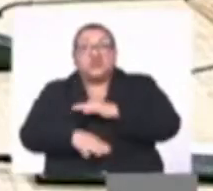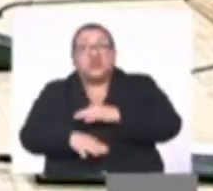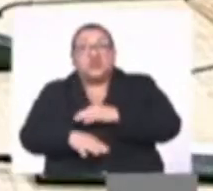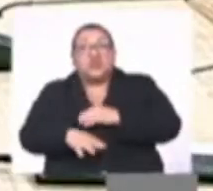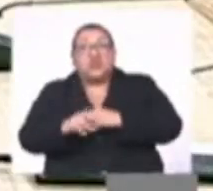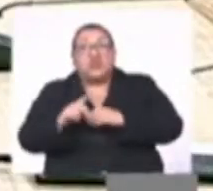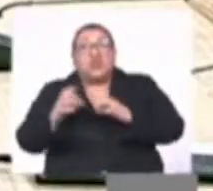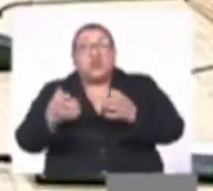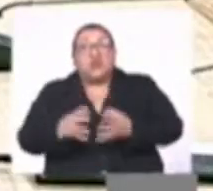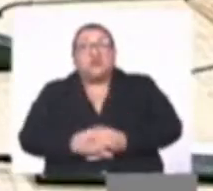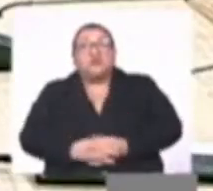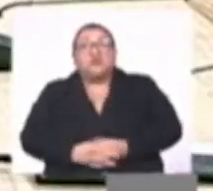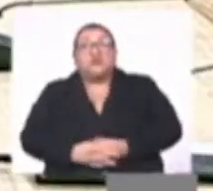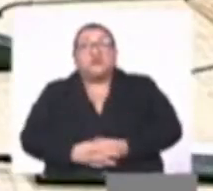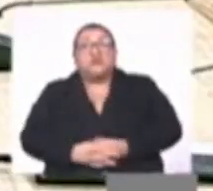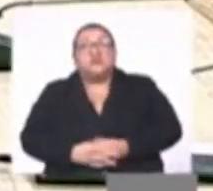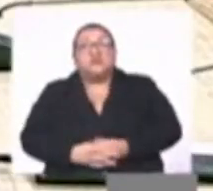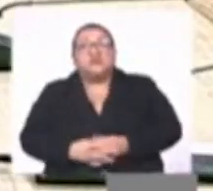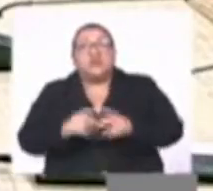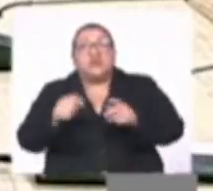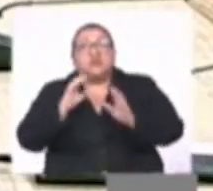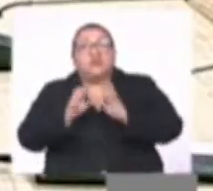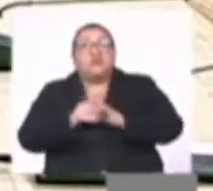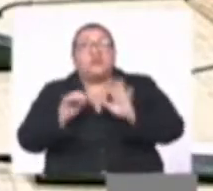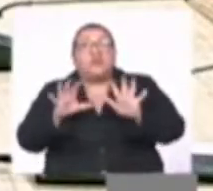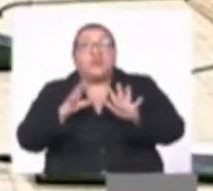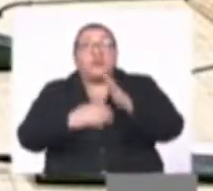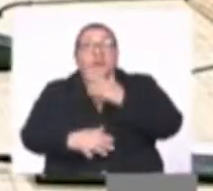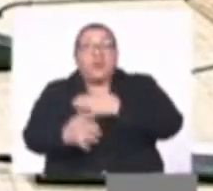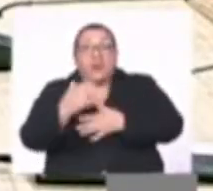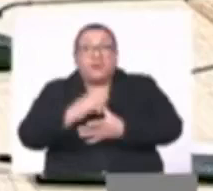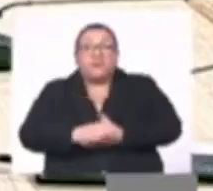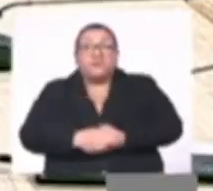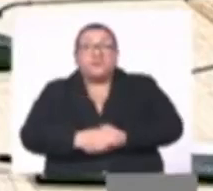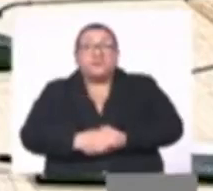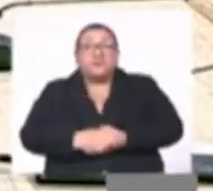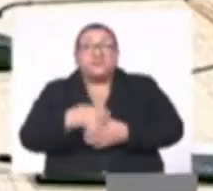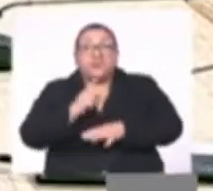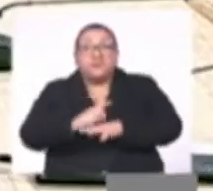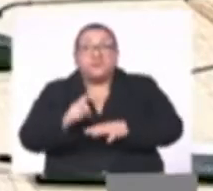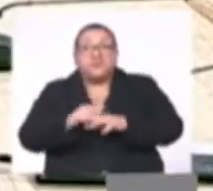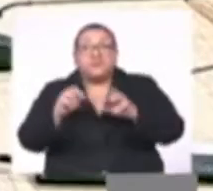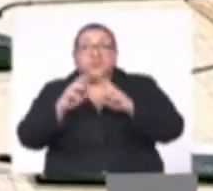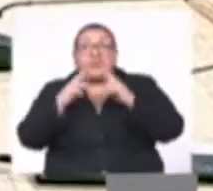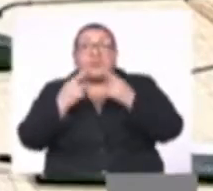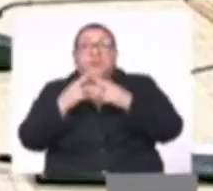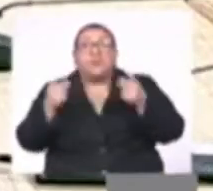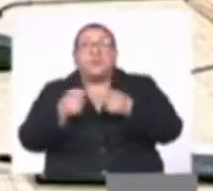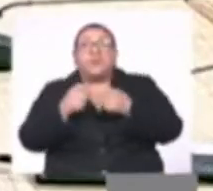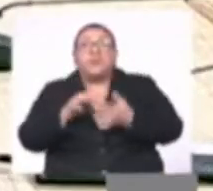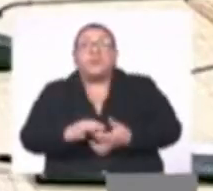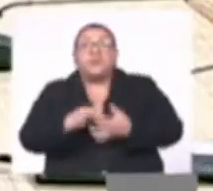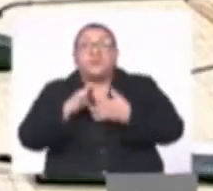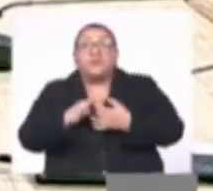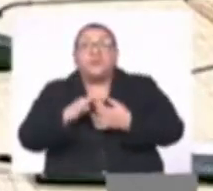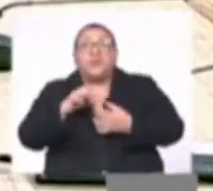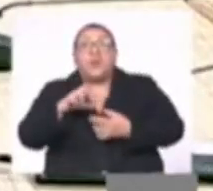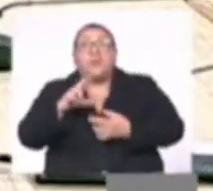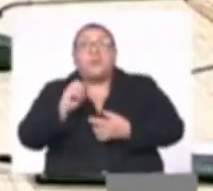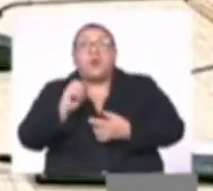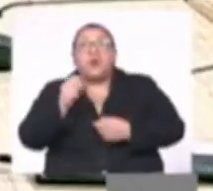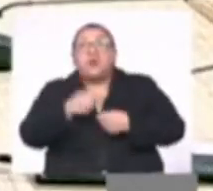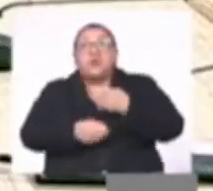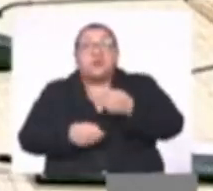Palacio Legislativo, y aquí, por ejemplo, a partir de las 10 de la mañana, se va a desarrollar una sesión de la Comisión Especial Pro